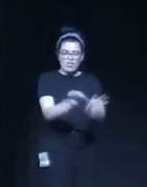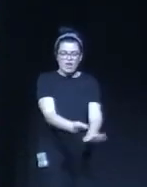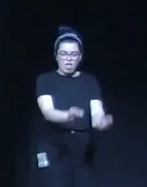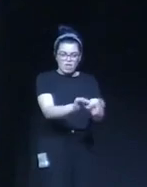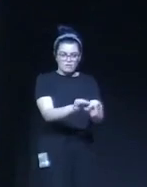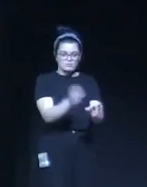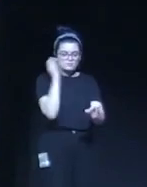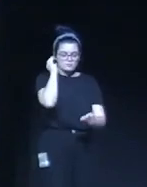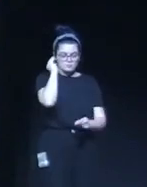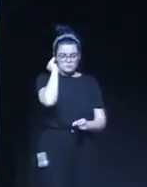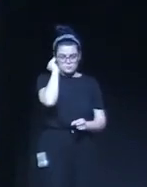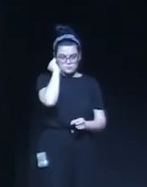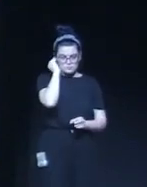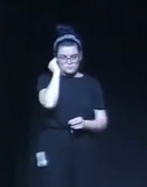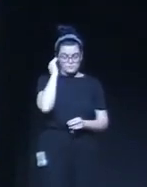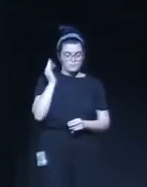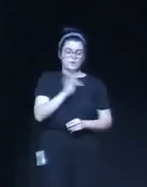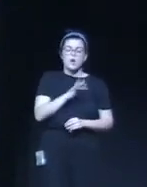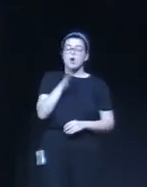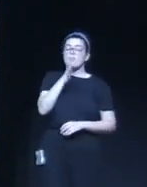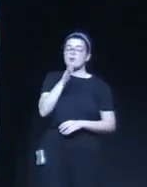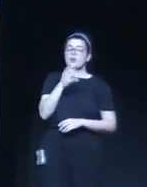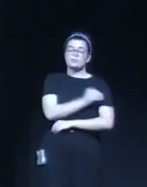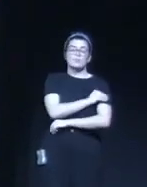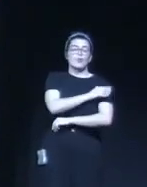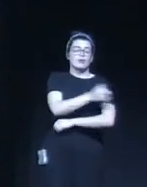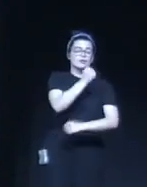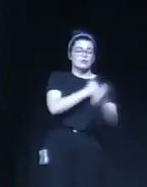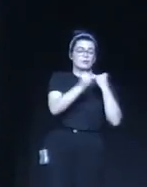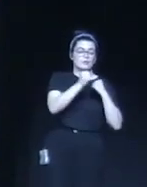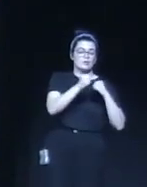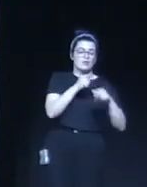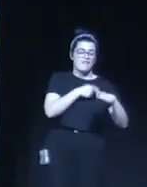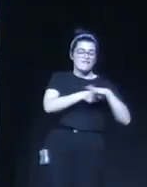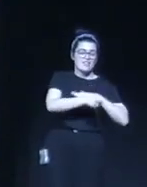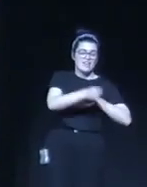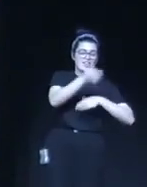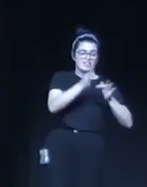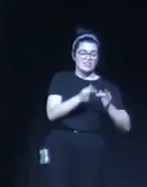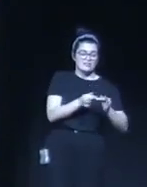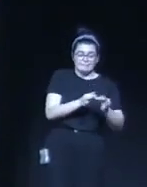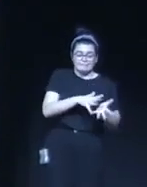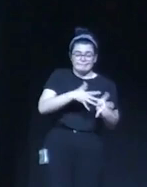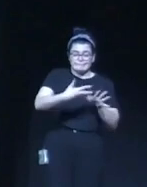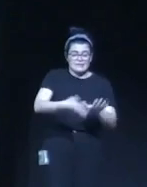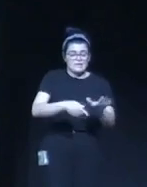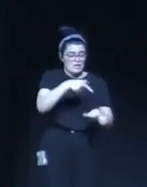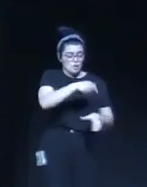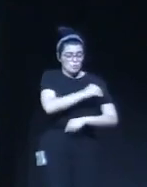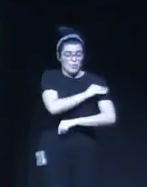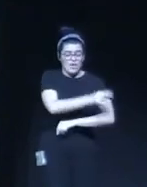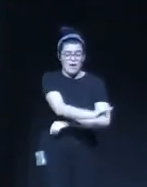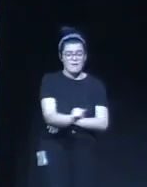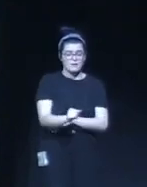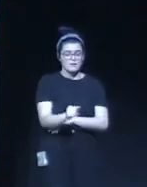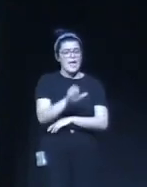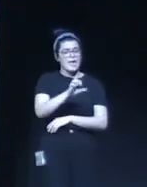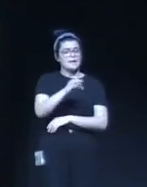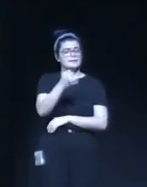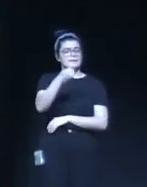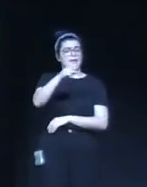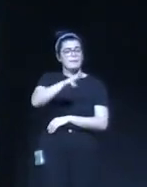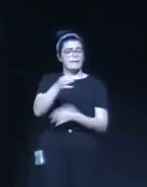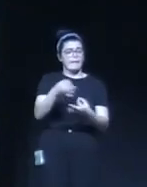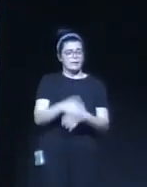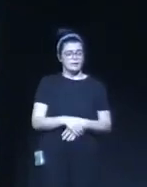Porque los poderes económicos, financieros y demás llevan adelante la cuestión. ¿Qué nos pasa con el TAP? El TAP. Otro